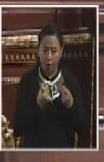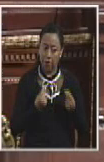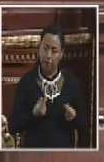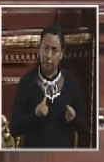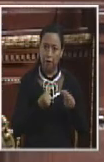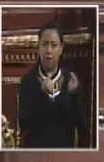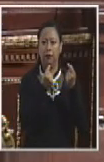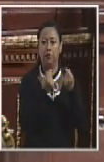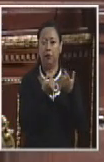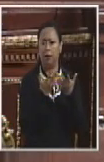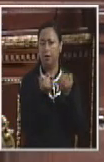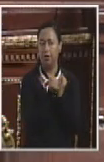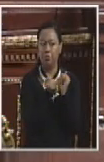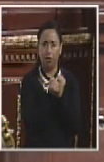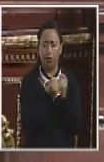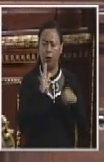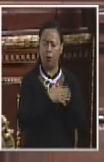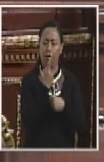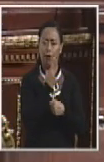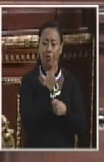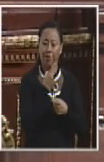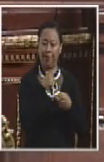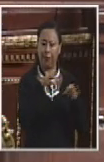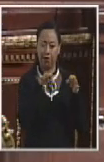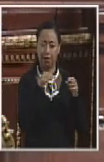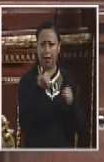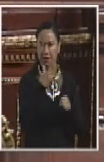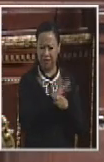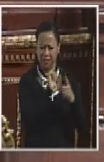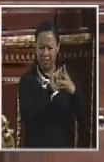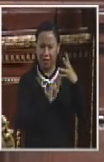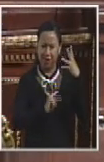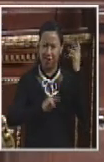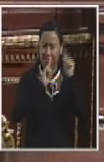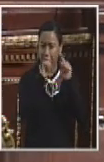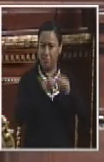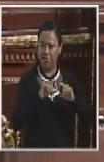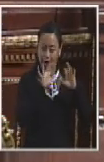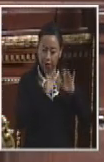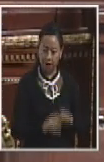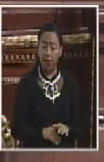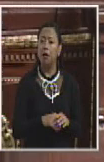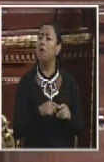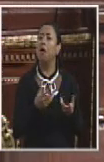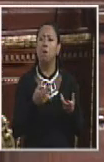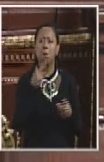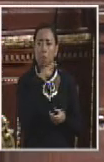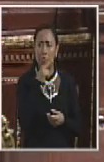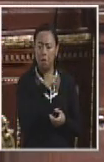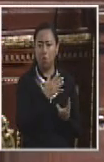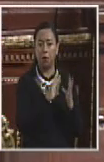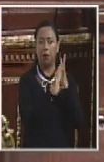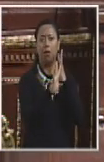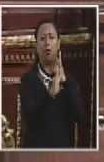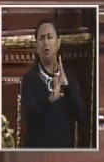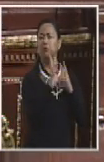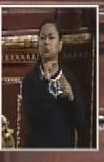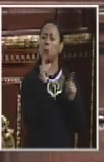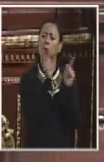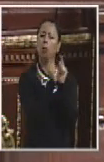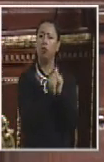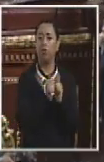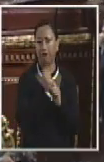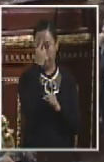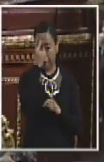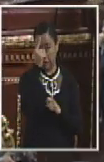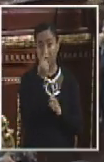y flexibilidad con la que se realizan los trámites administrativos, la simplificación de la burocracia y el aumento de la